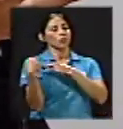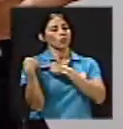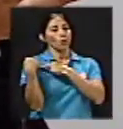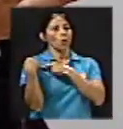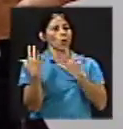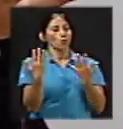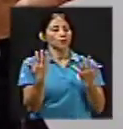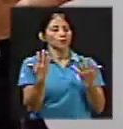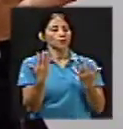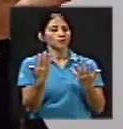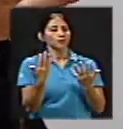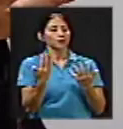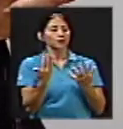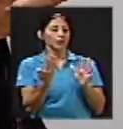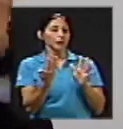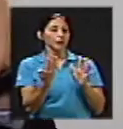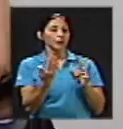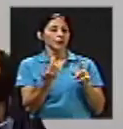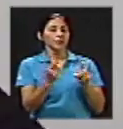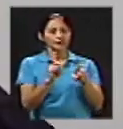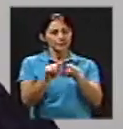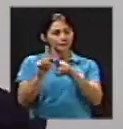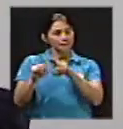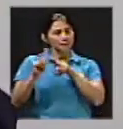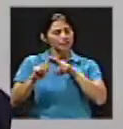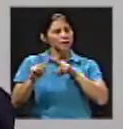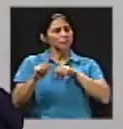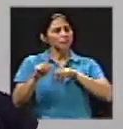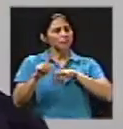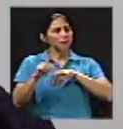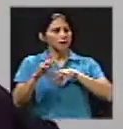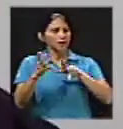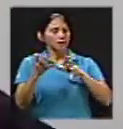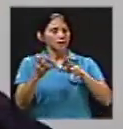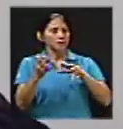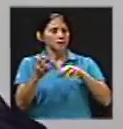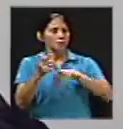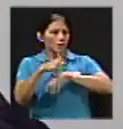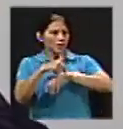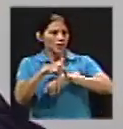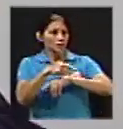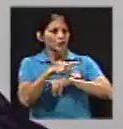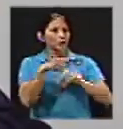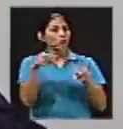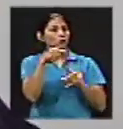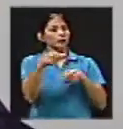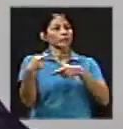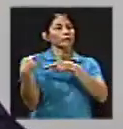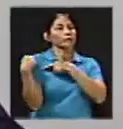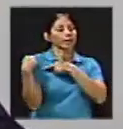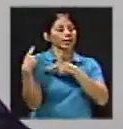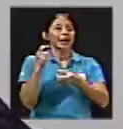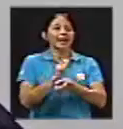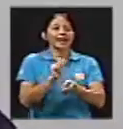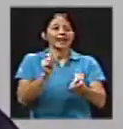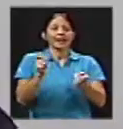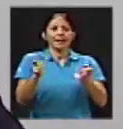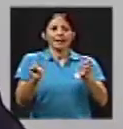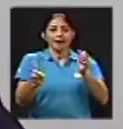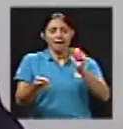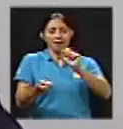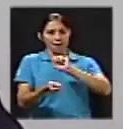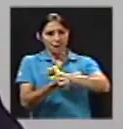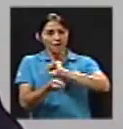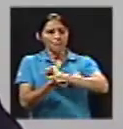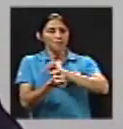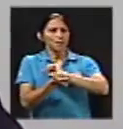otros momentos en los cuales se estaba dando el cambio de timón alrededor